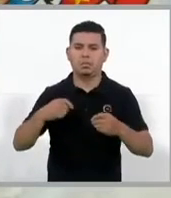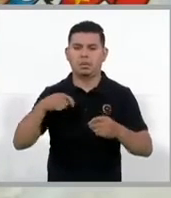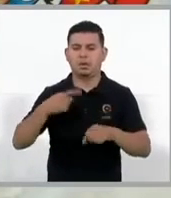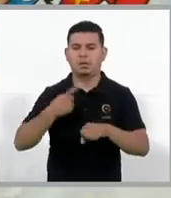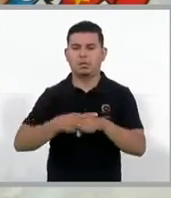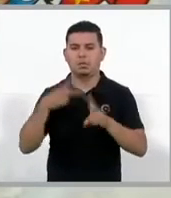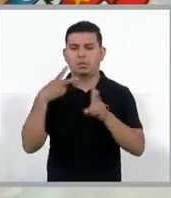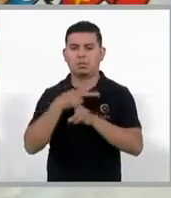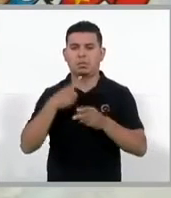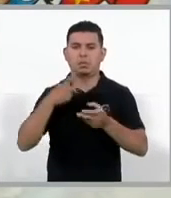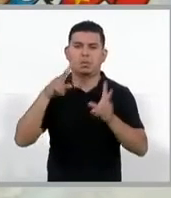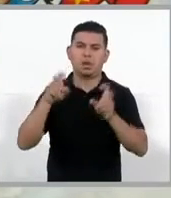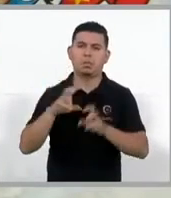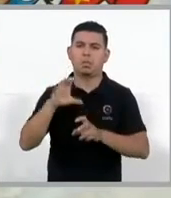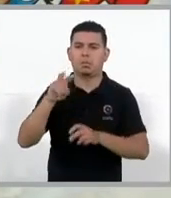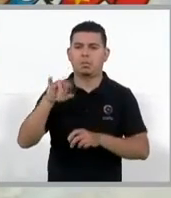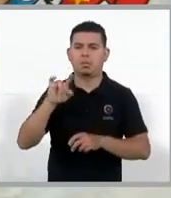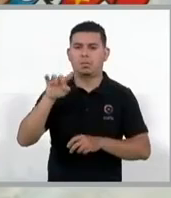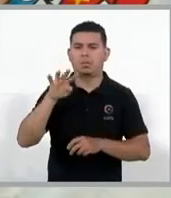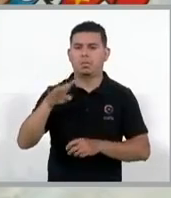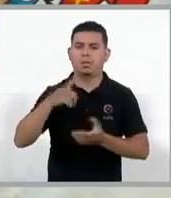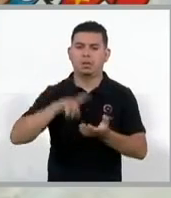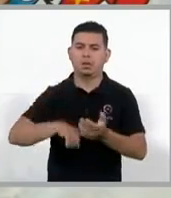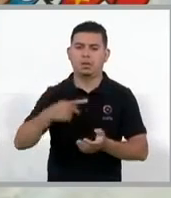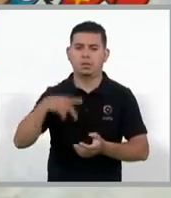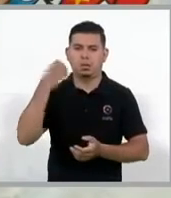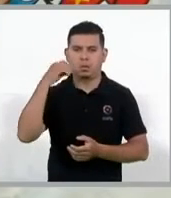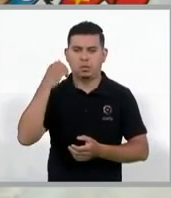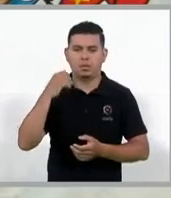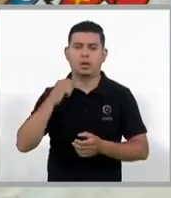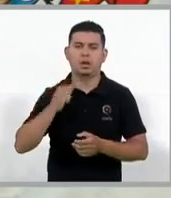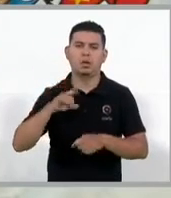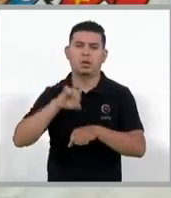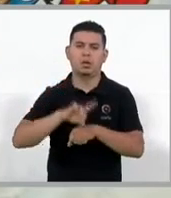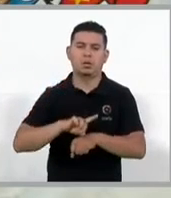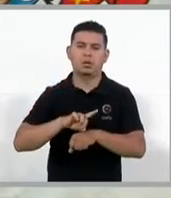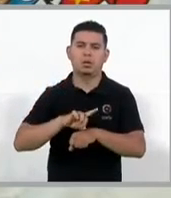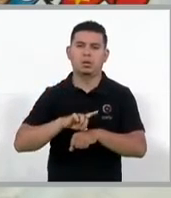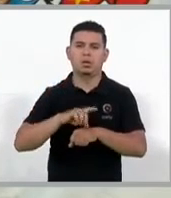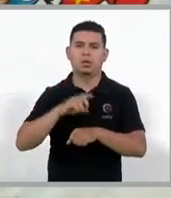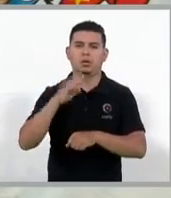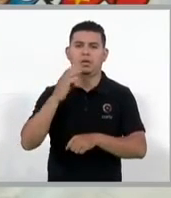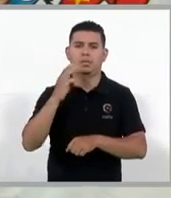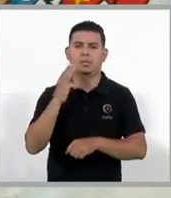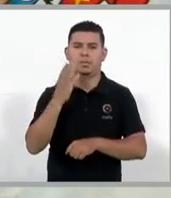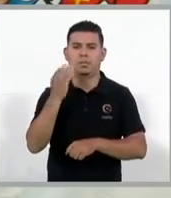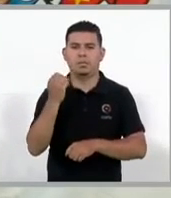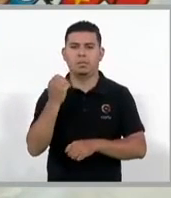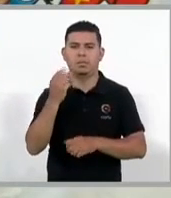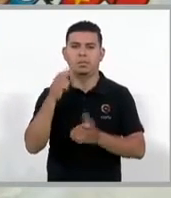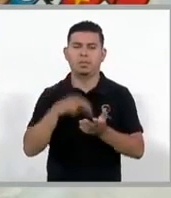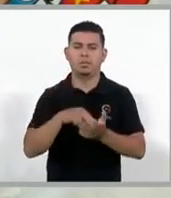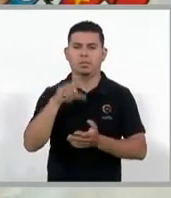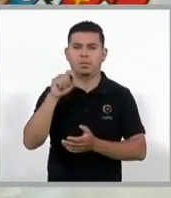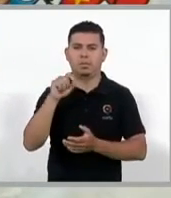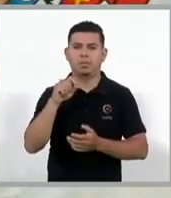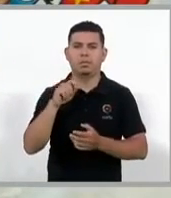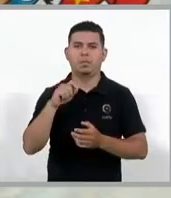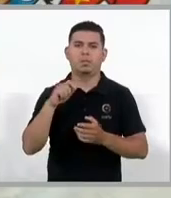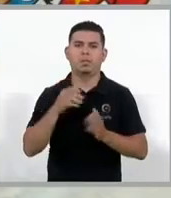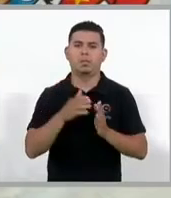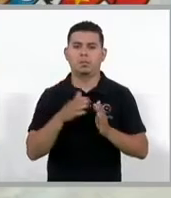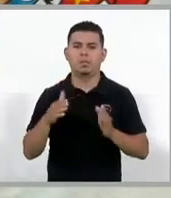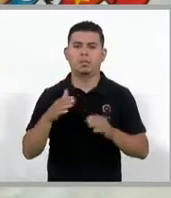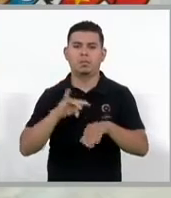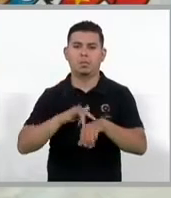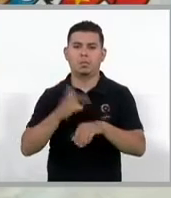por kobe 19 en el estado de oaxaca correspondiente al día de hoy 9 de mayo del año 2020 con corte a